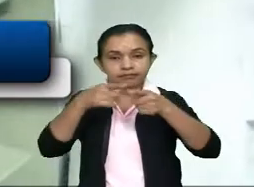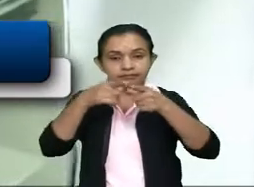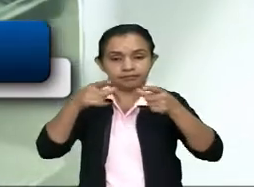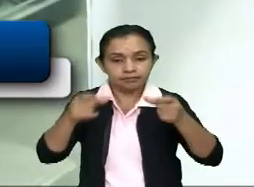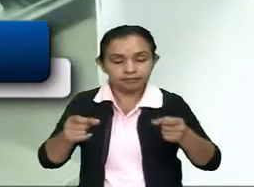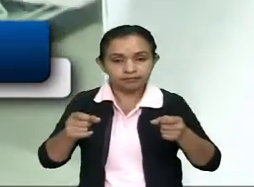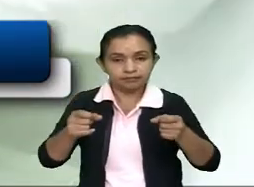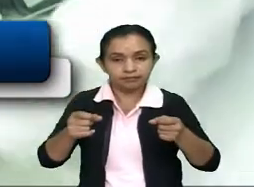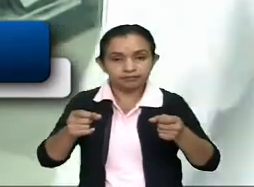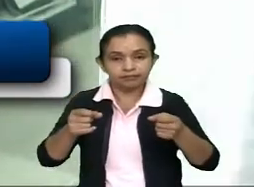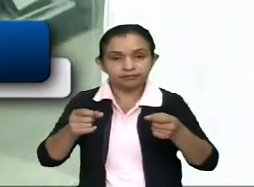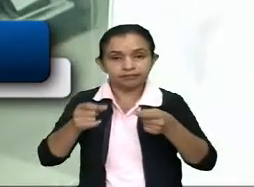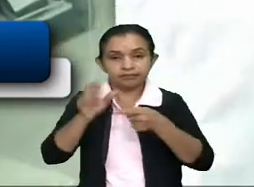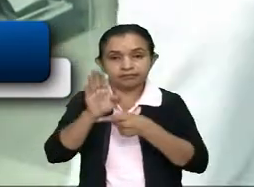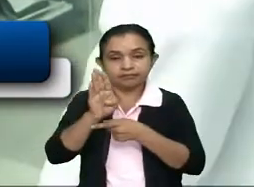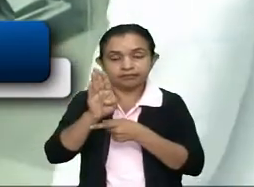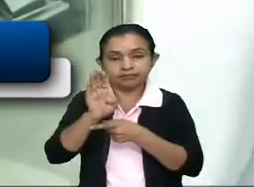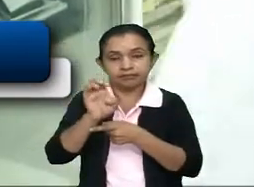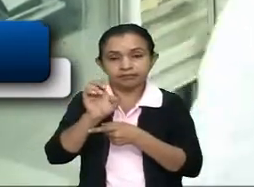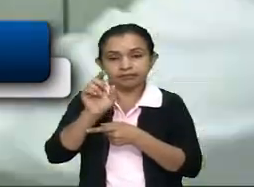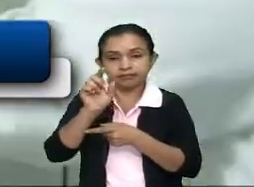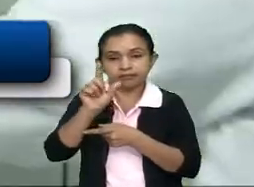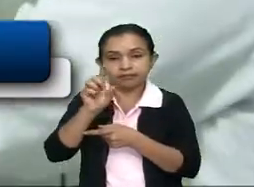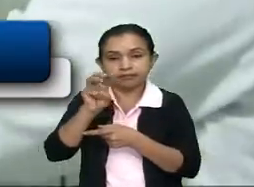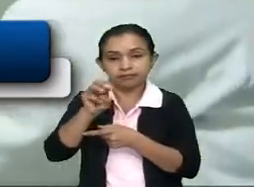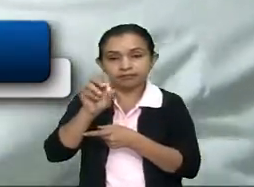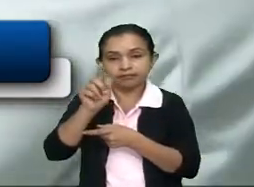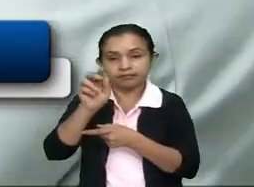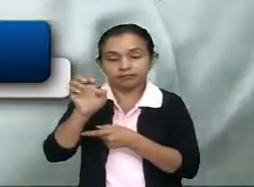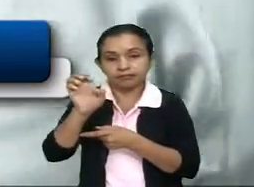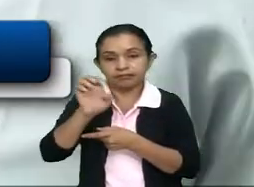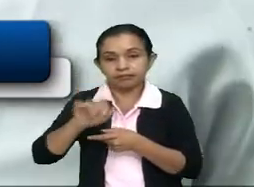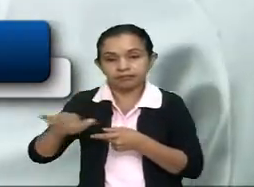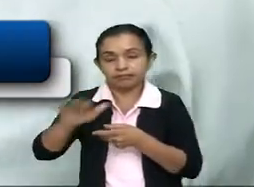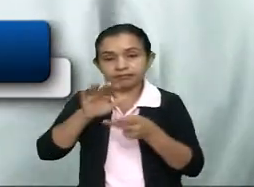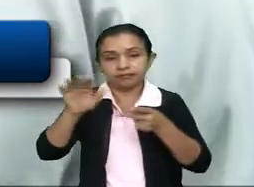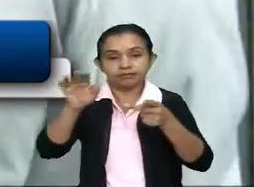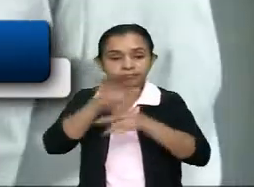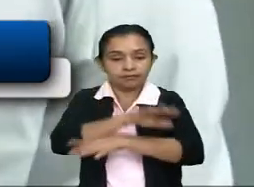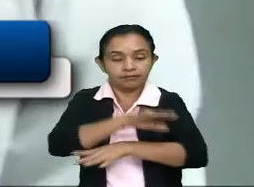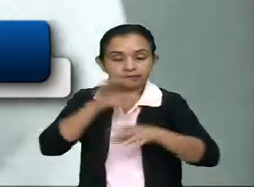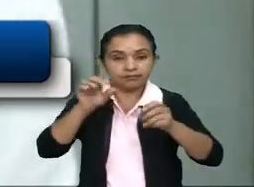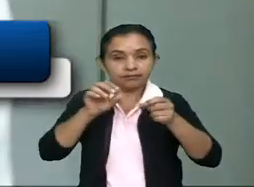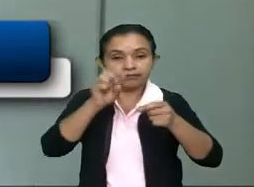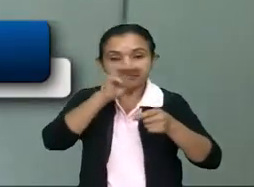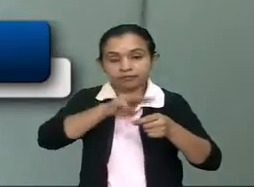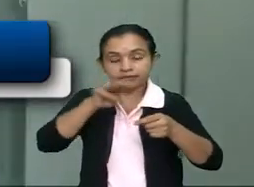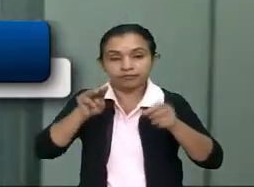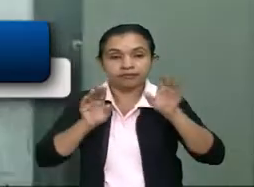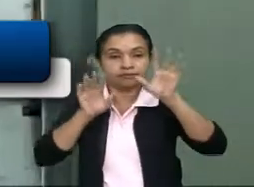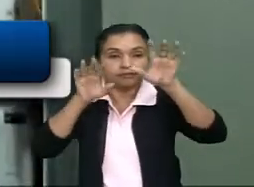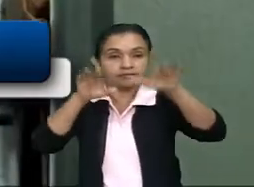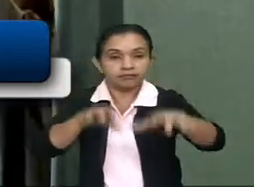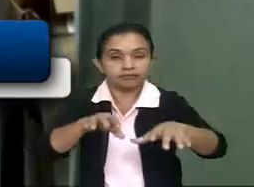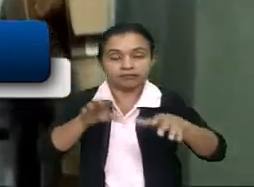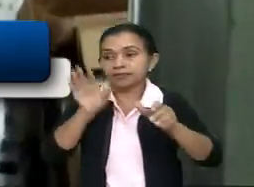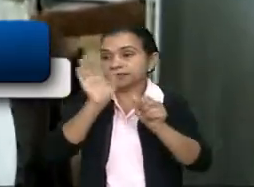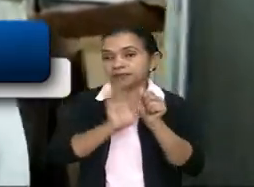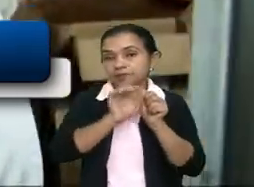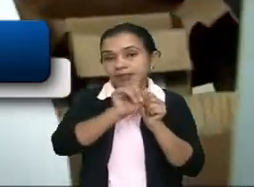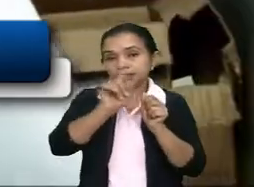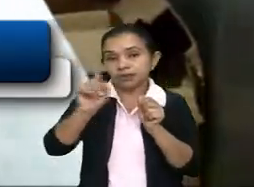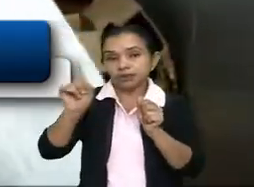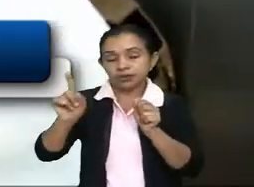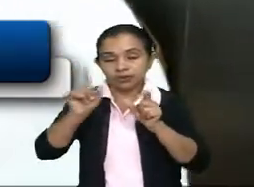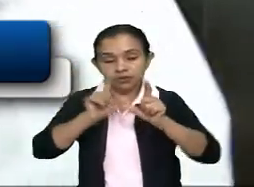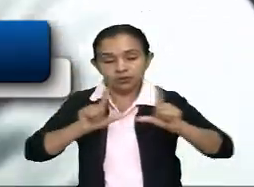en el puesto fijo en belmonte en estelí en google para en matagalpa y en león tenemos en el banco de sangre cada uno de estos lugares hay un puesto fijo